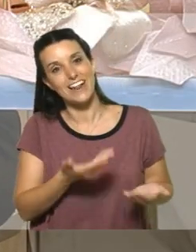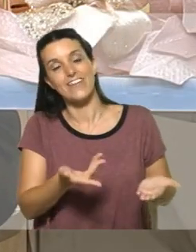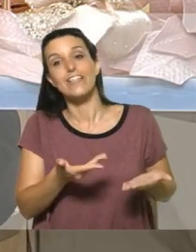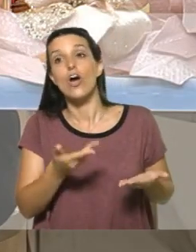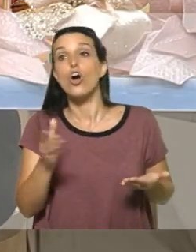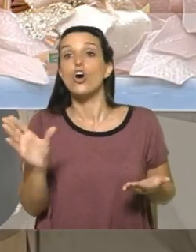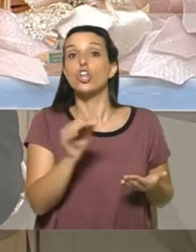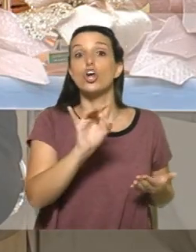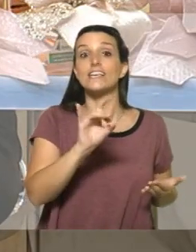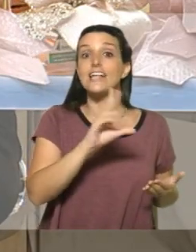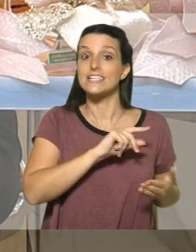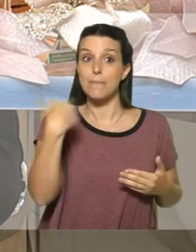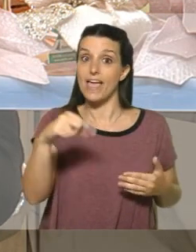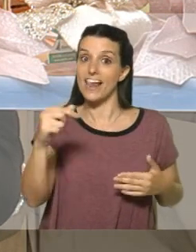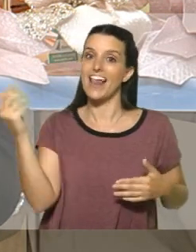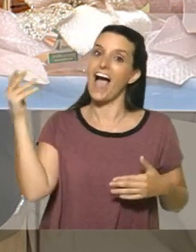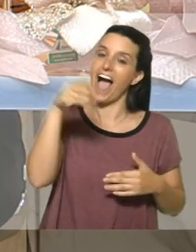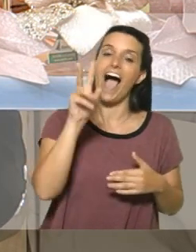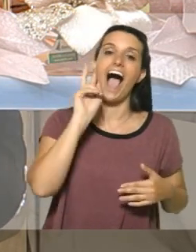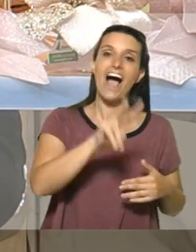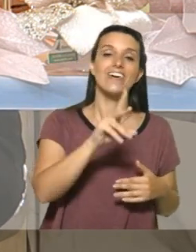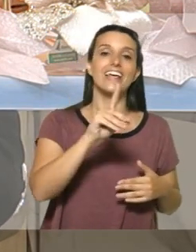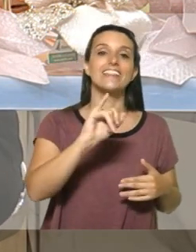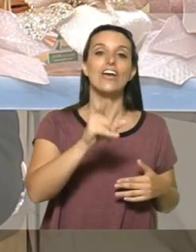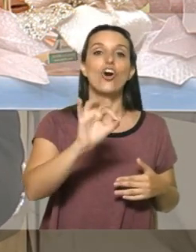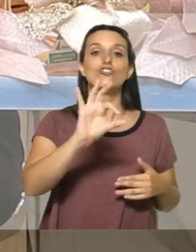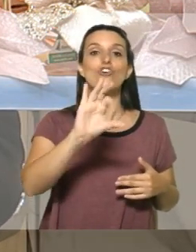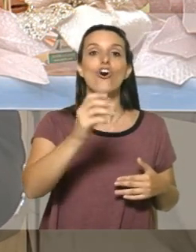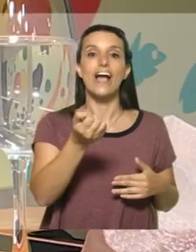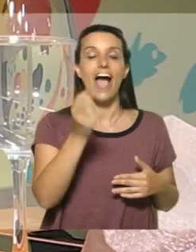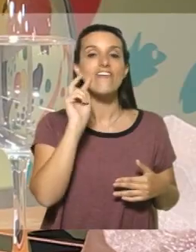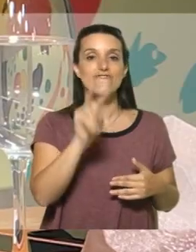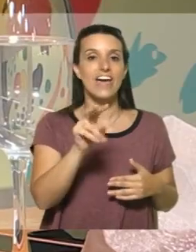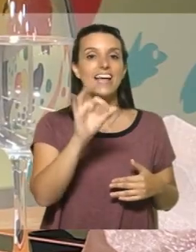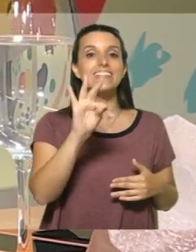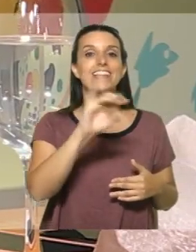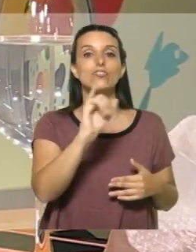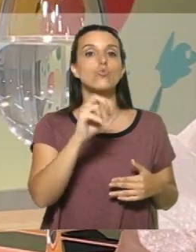Todos el 15 de diciembre, entonces, acompañar a Diego Soca allí en Tazú Rock Bar. Nosotros